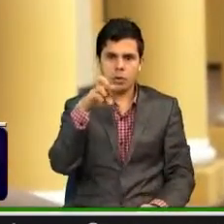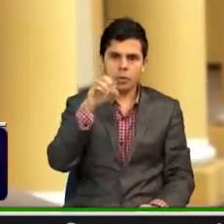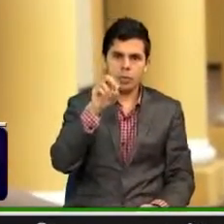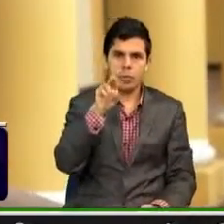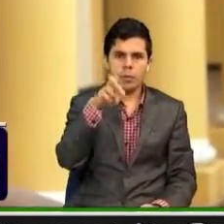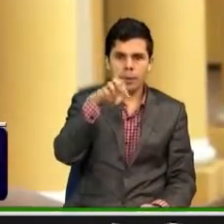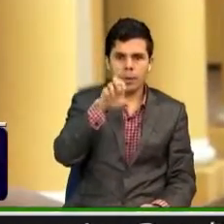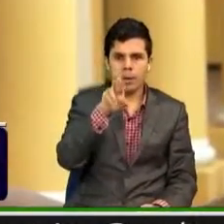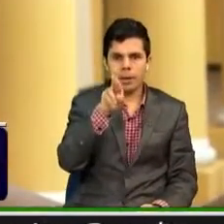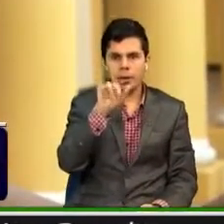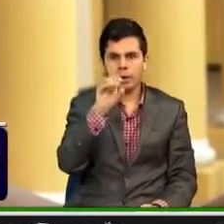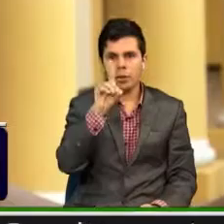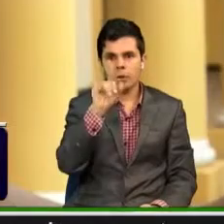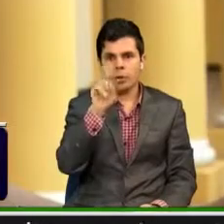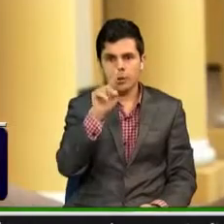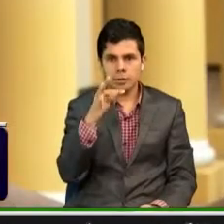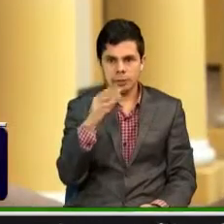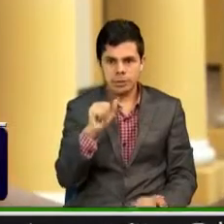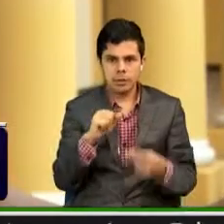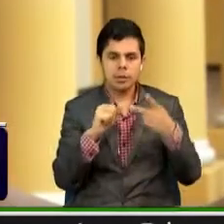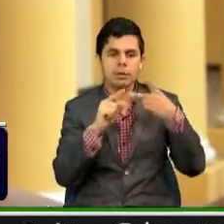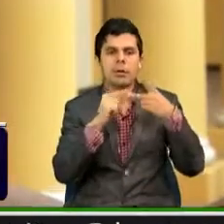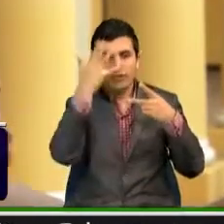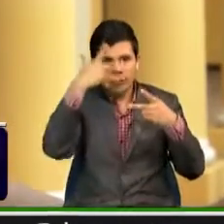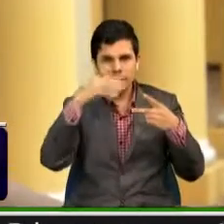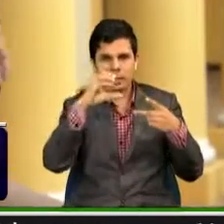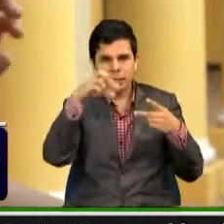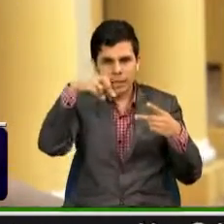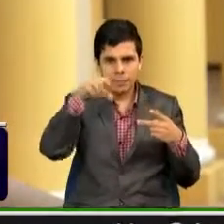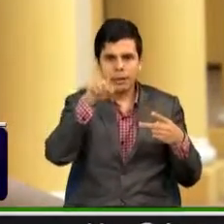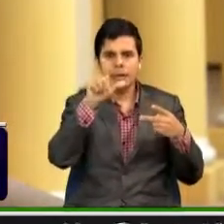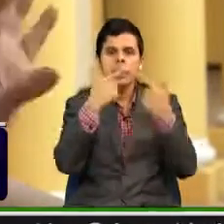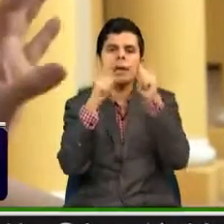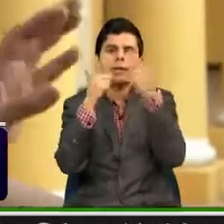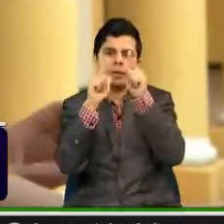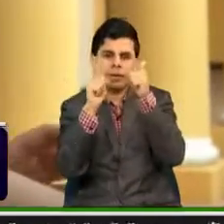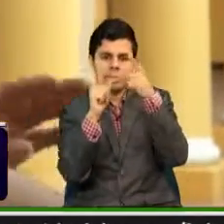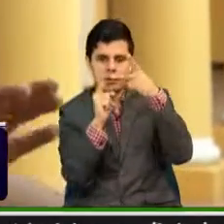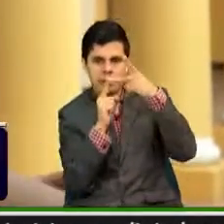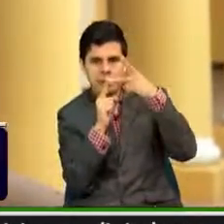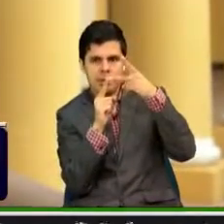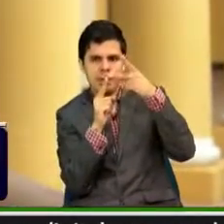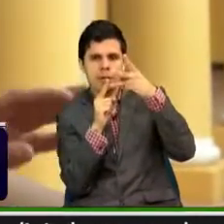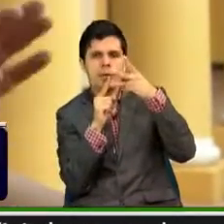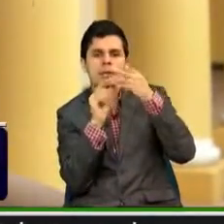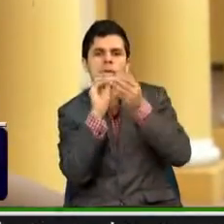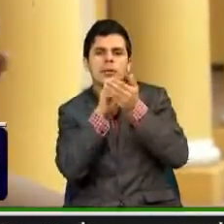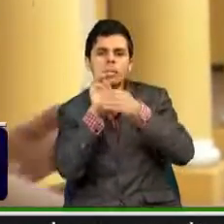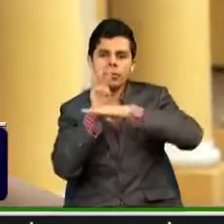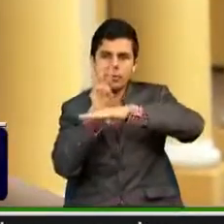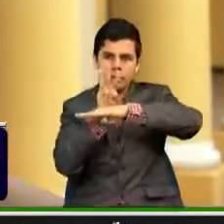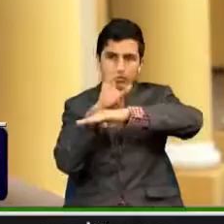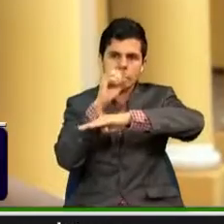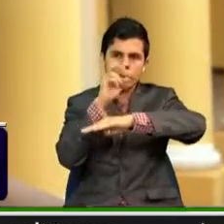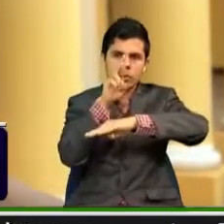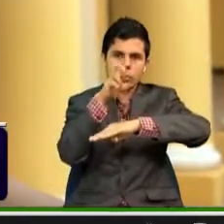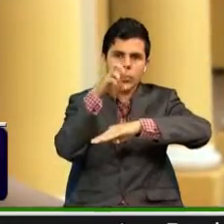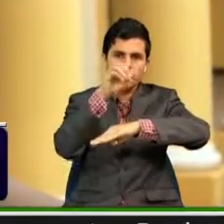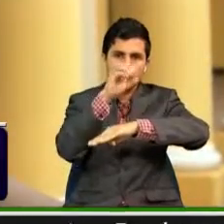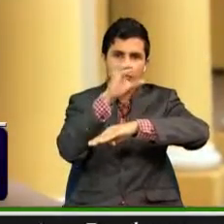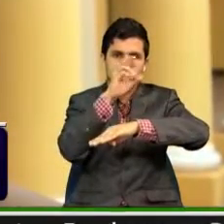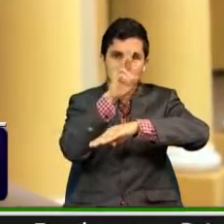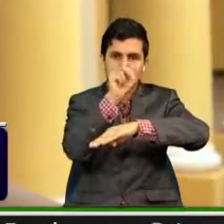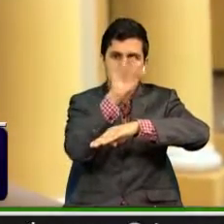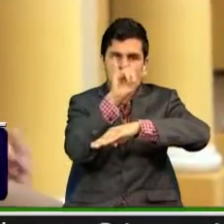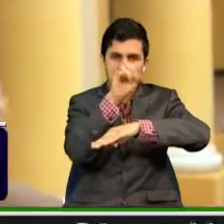en facebook perfil de facebook cps libertad y en el blog ahí está absolutamente todo www corporación de periodistas de